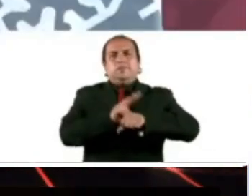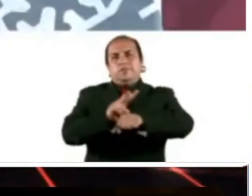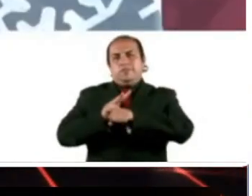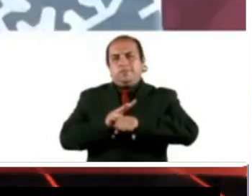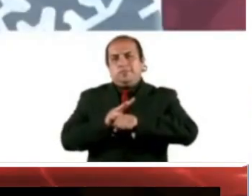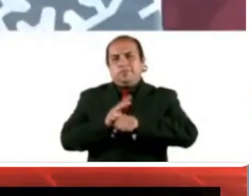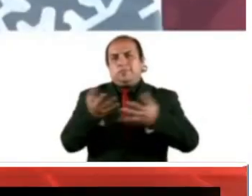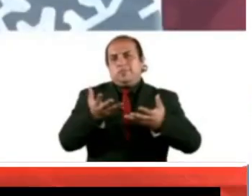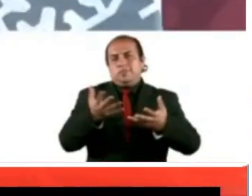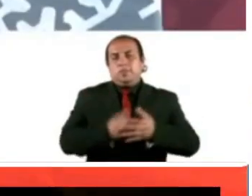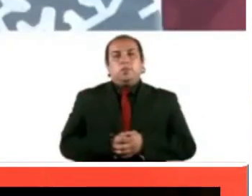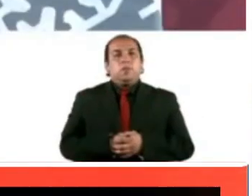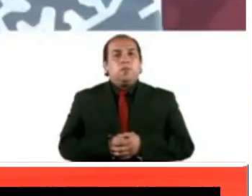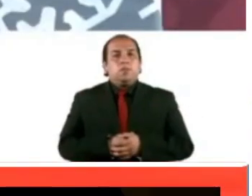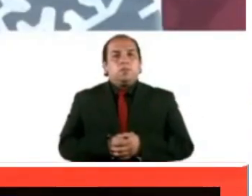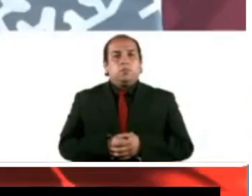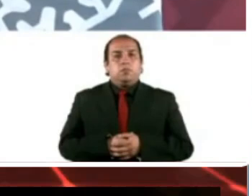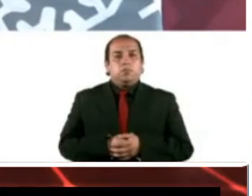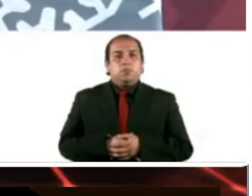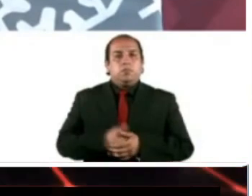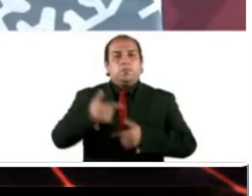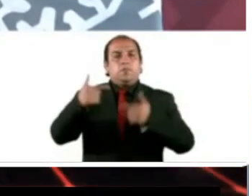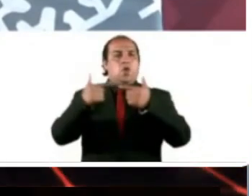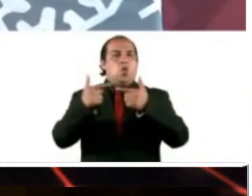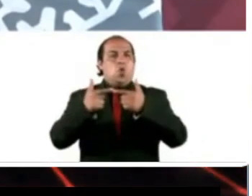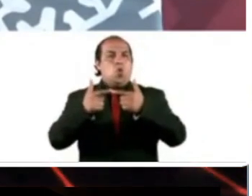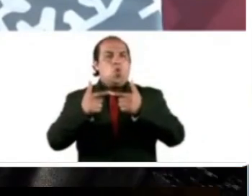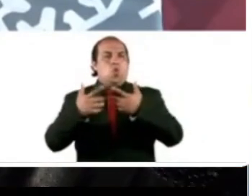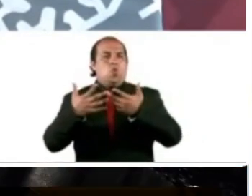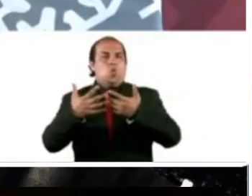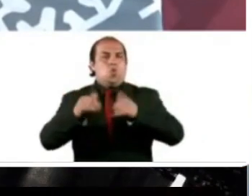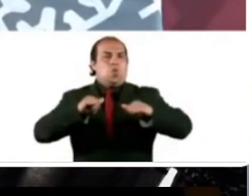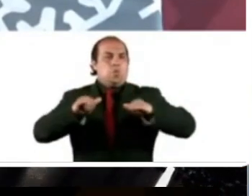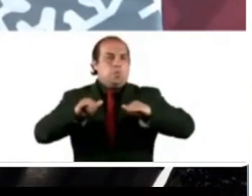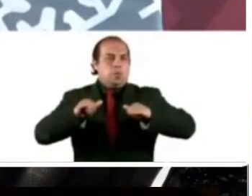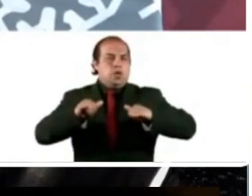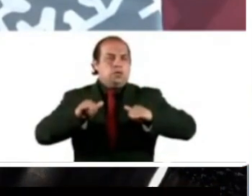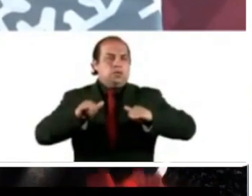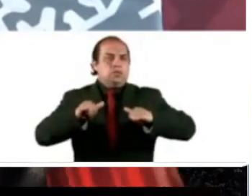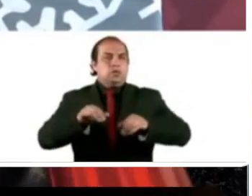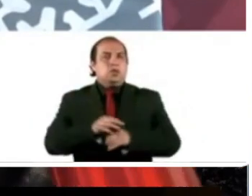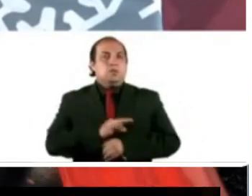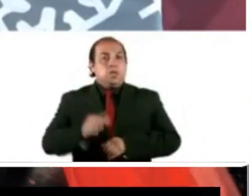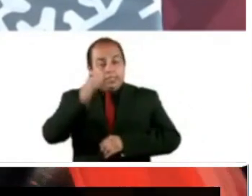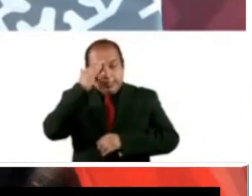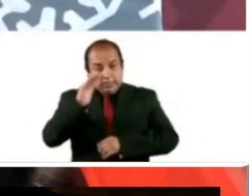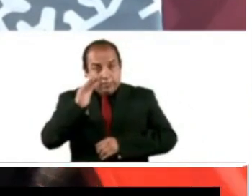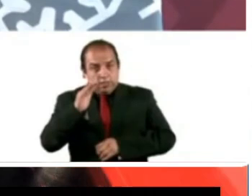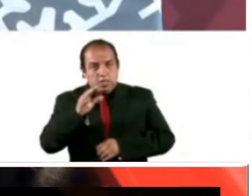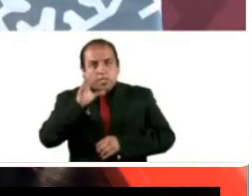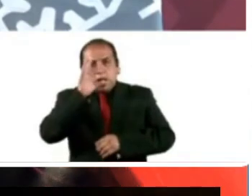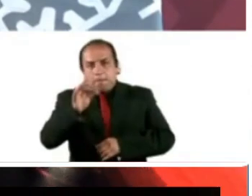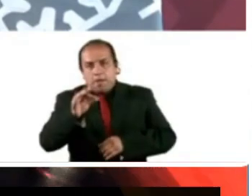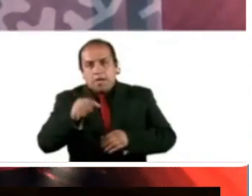línea 12. Además, la jefa de gobierno ha insistido que hay un contubernio con el abogado